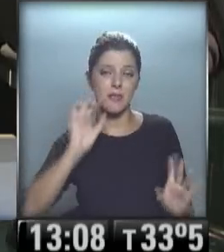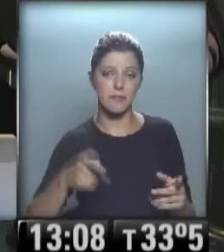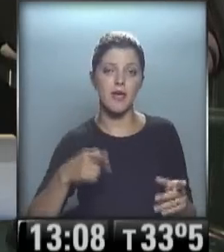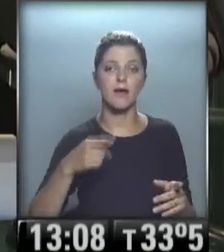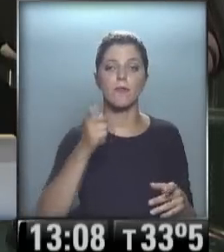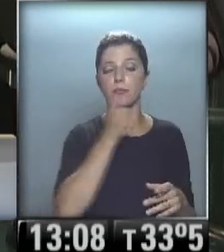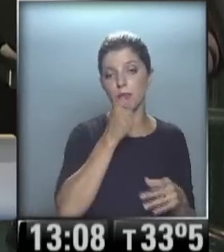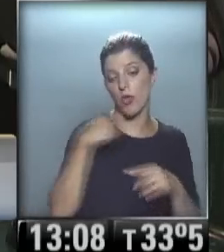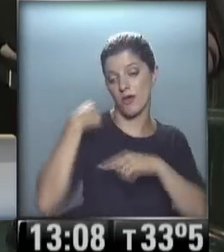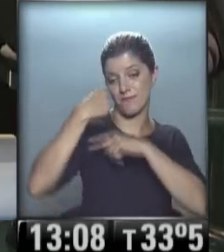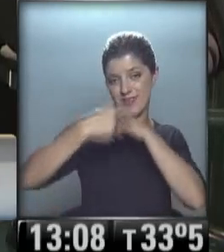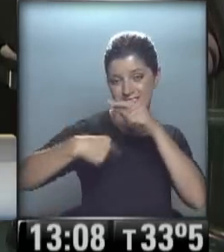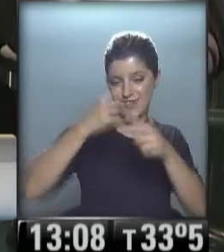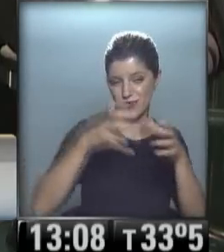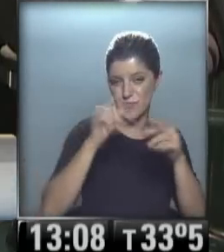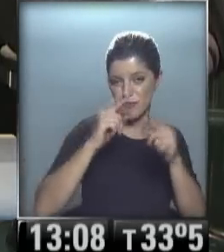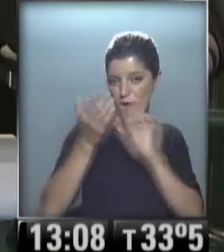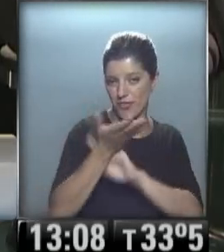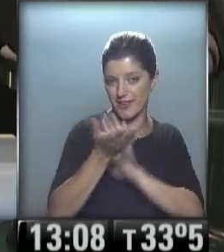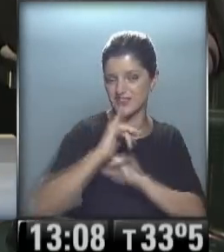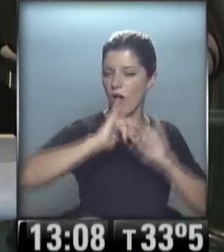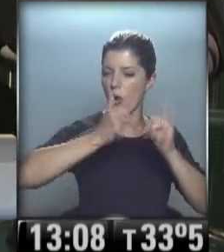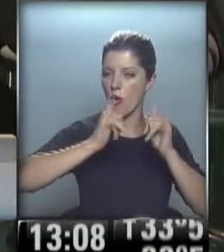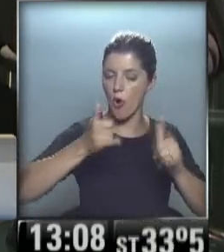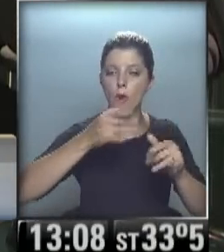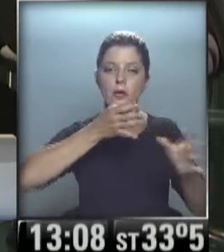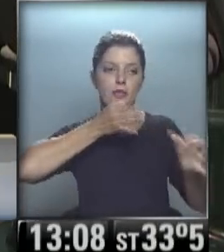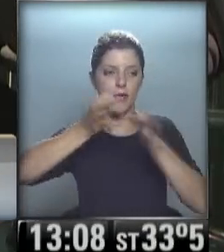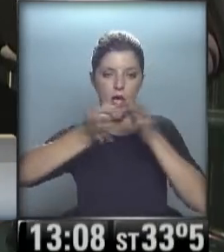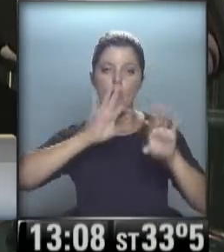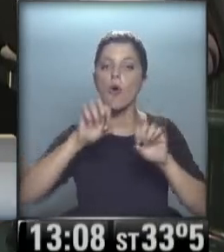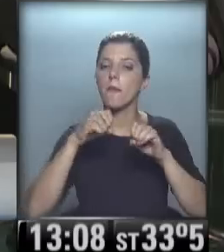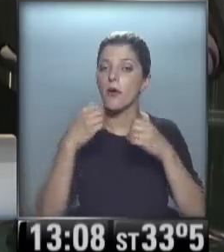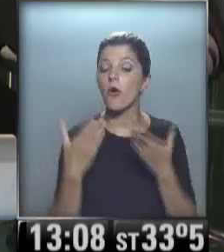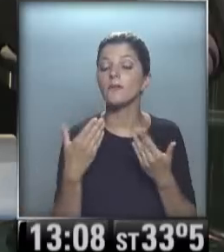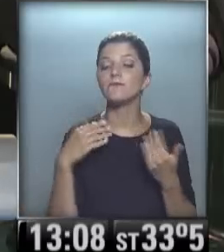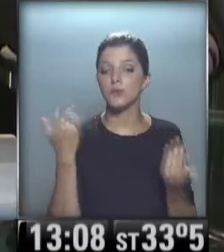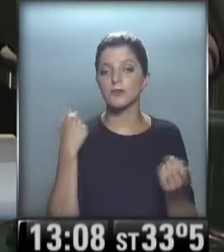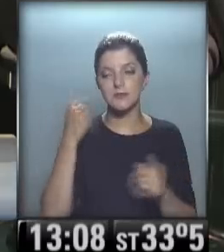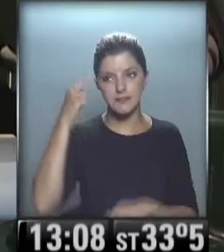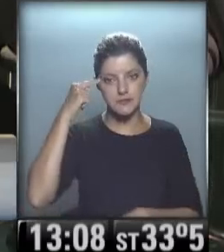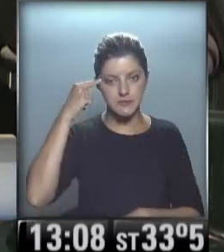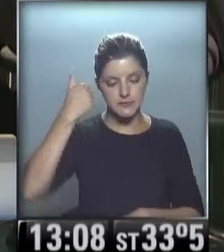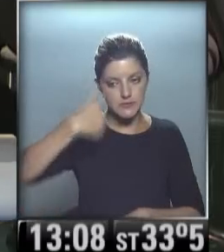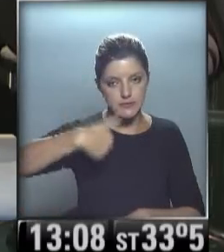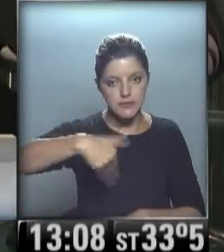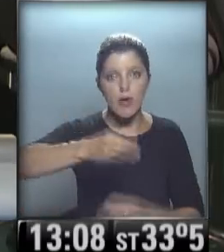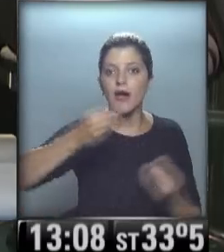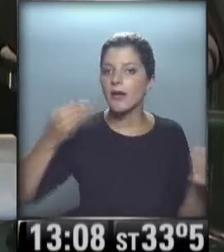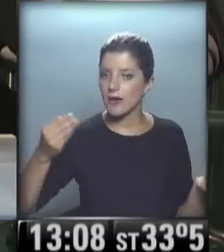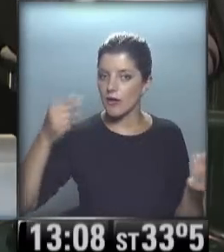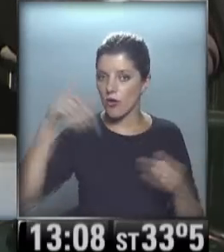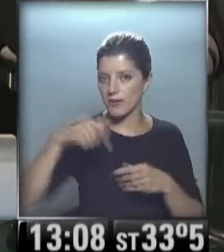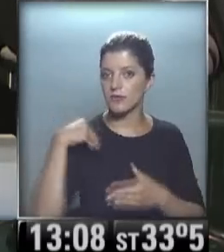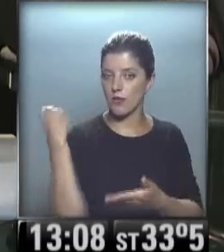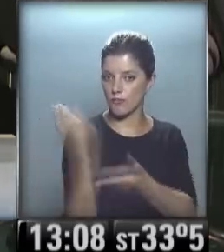derecha más joven de una posibilidad de un diálogo más fluido es decir se abre realmente la expectativa de qué pueda pasar con con este